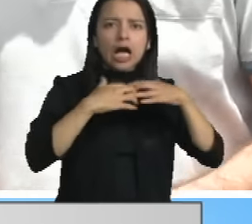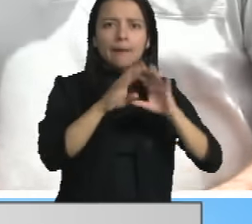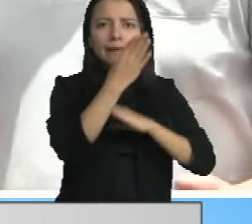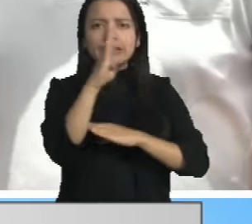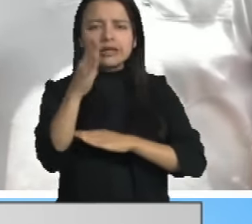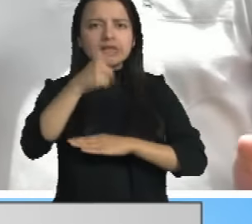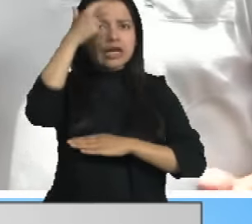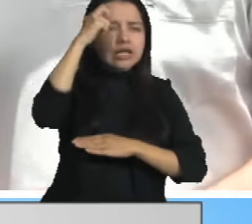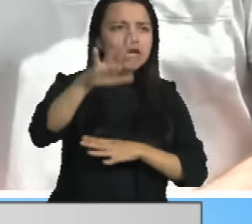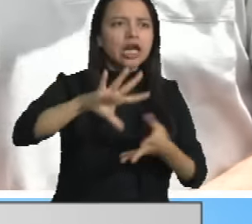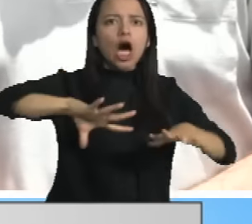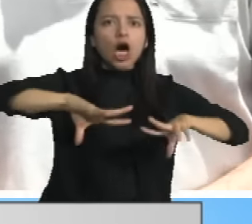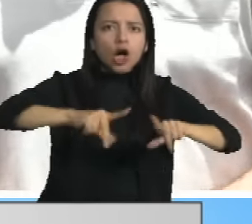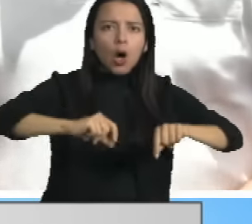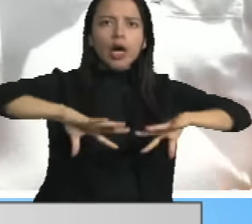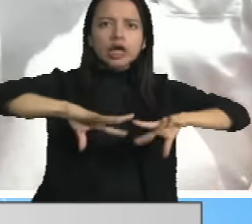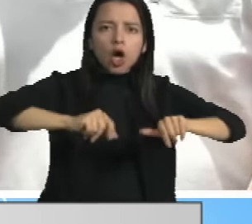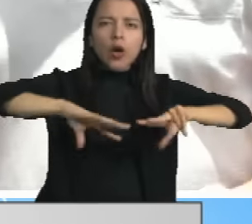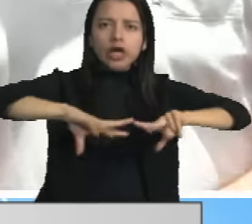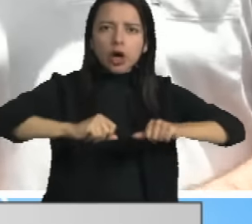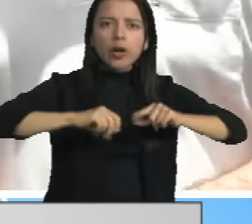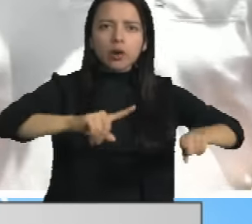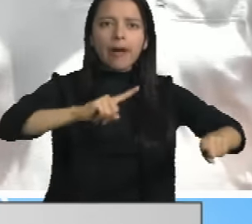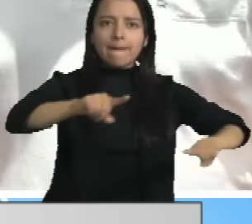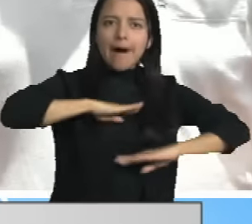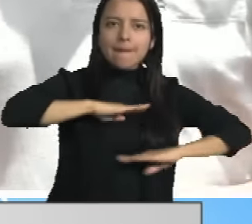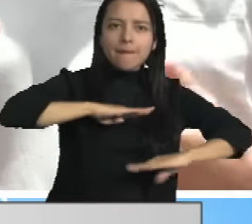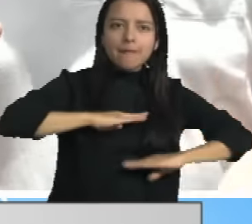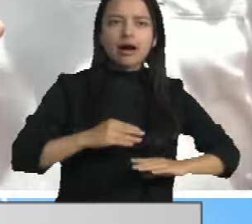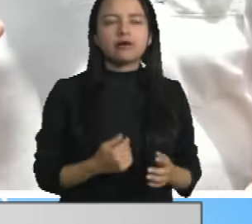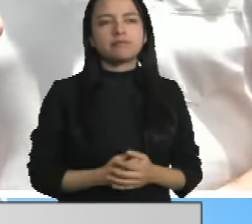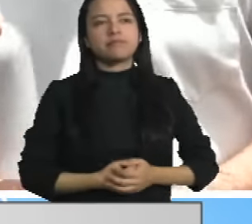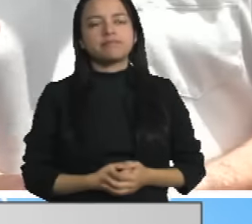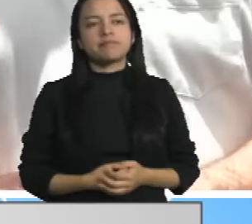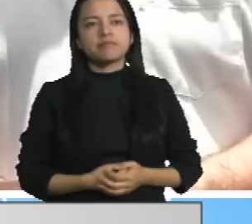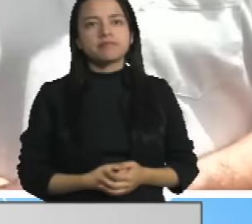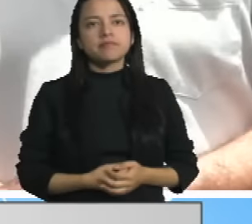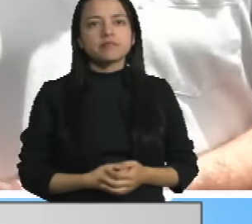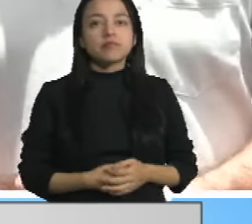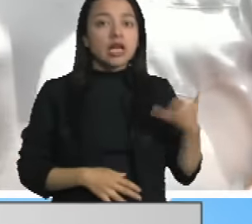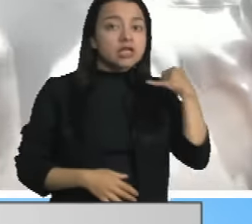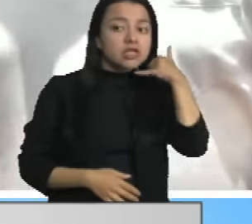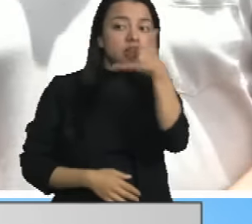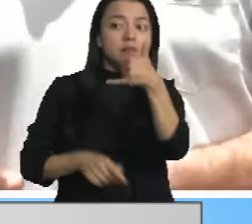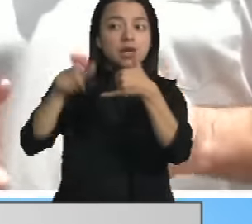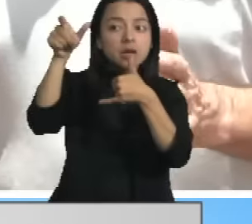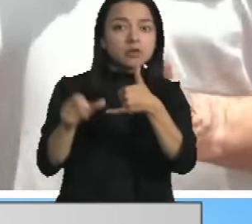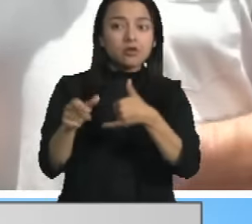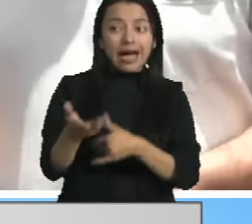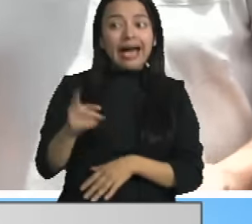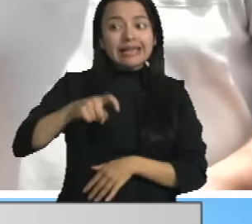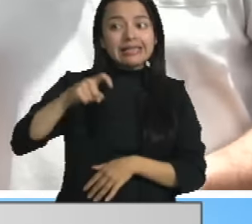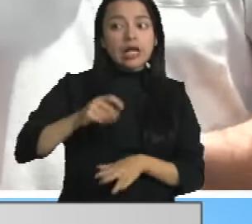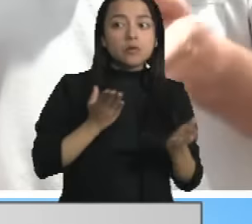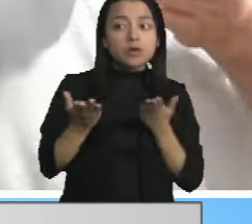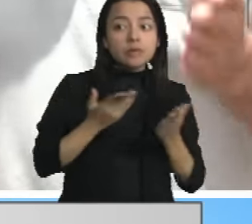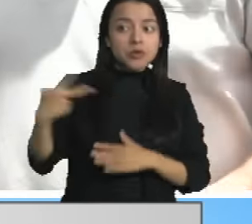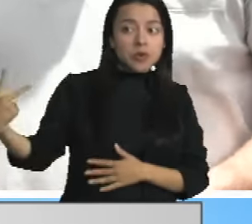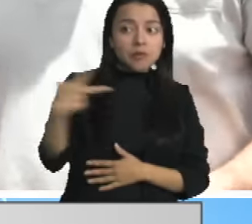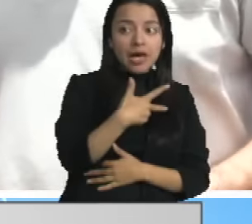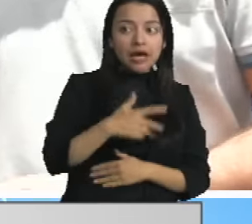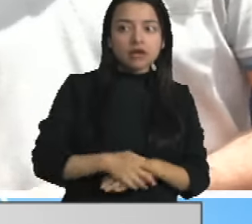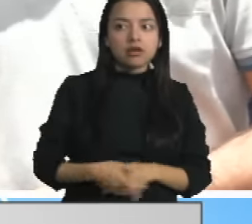Cartagena. No hay un día que no se roben los camiones por los viajes falsos que supuestamente llaman al conductor y los viajes falsos. Y lo que estamos pidiendo es que